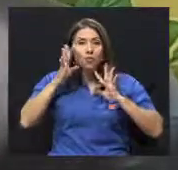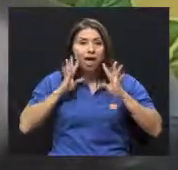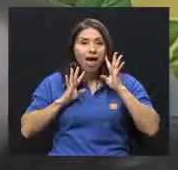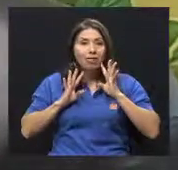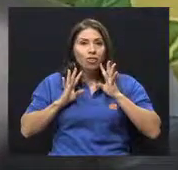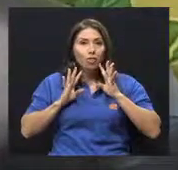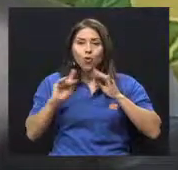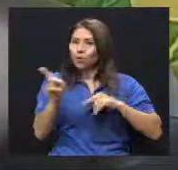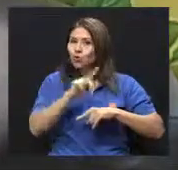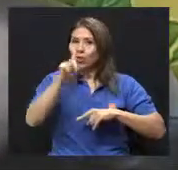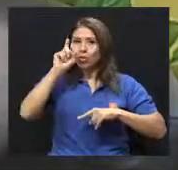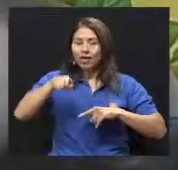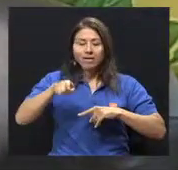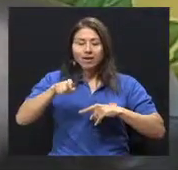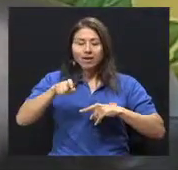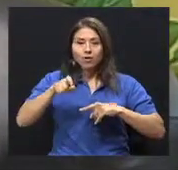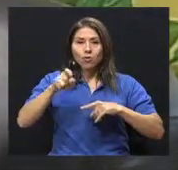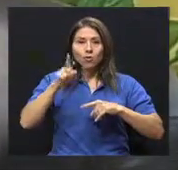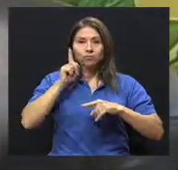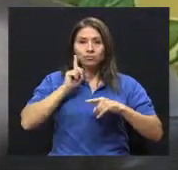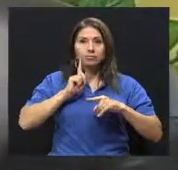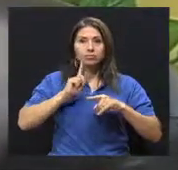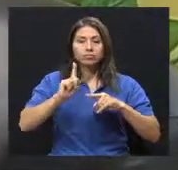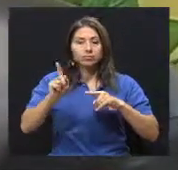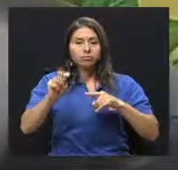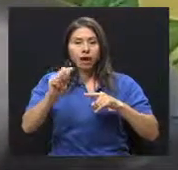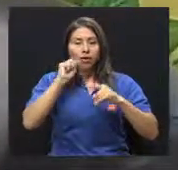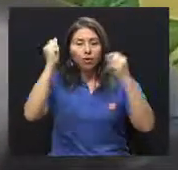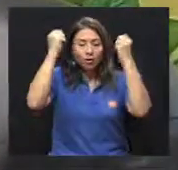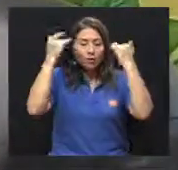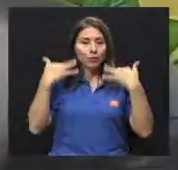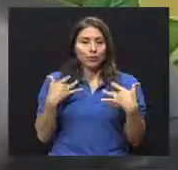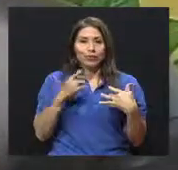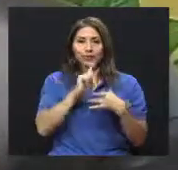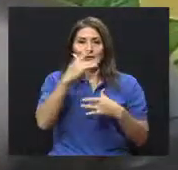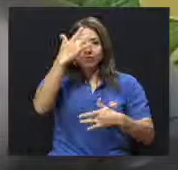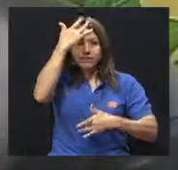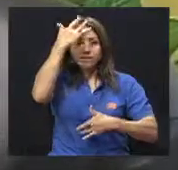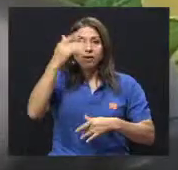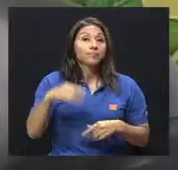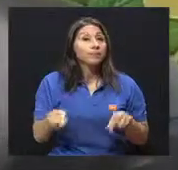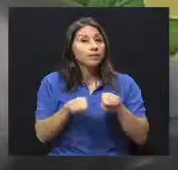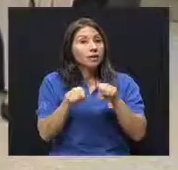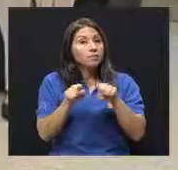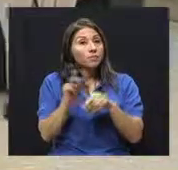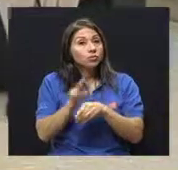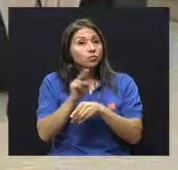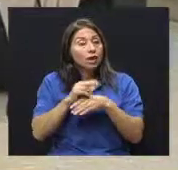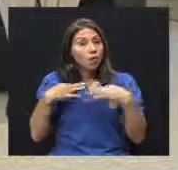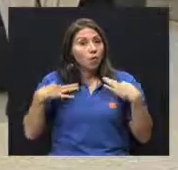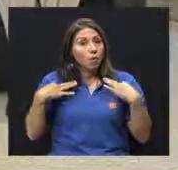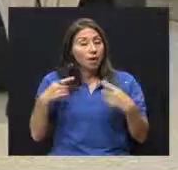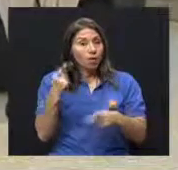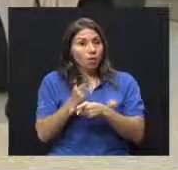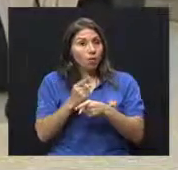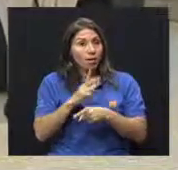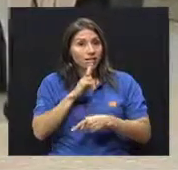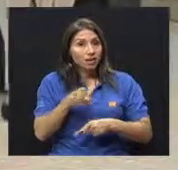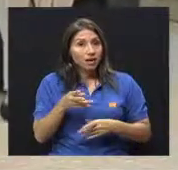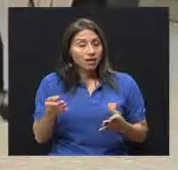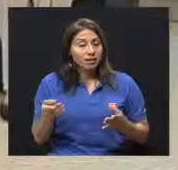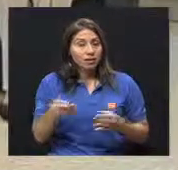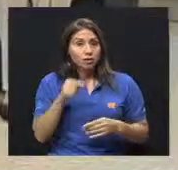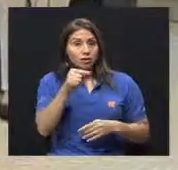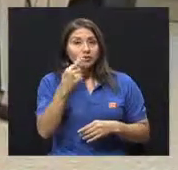sudado, no echarse agua porque se enferma. Sí, claro. Y usar ropa, ¿verdad? Adecuada. Adecuada y para